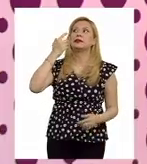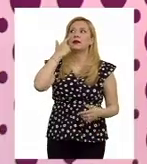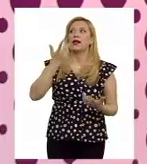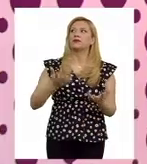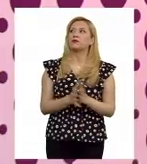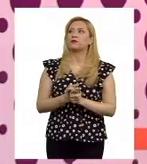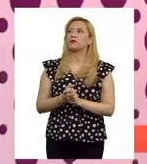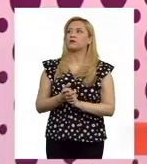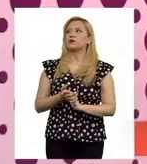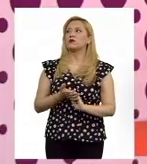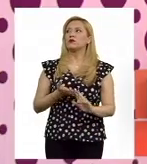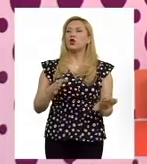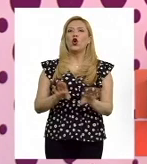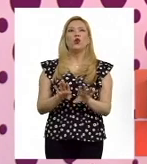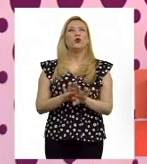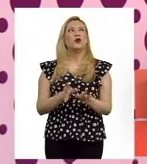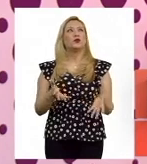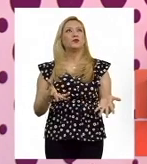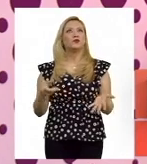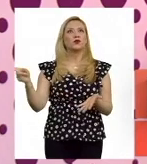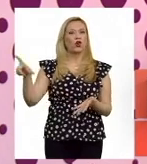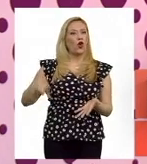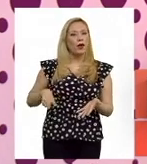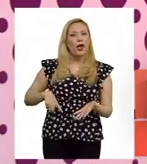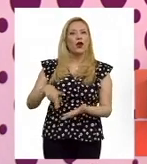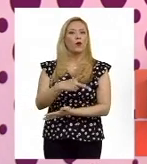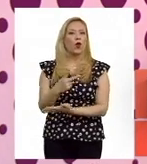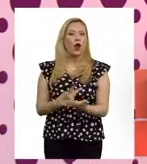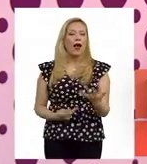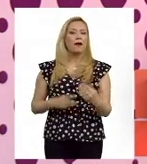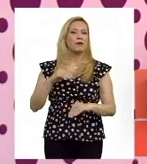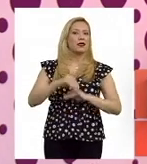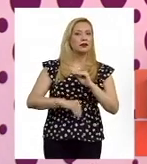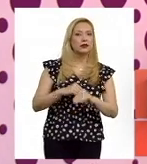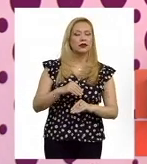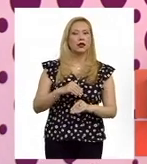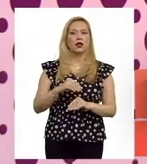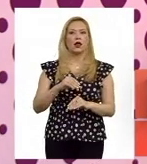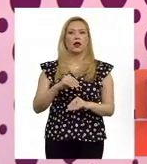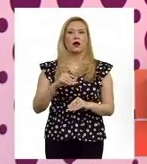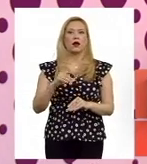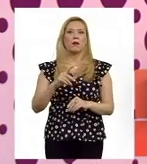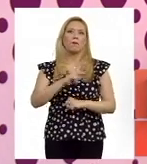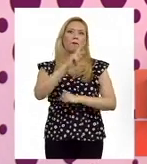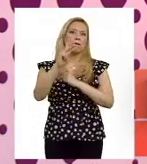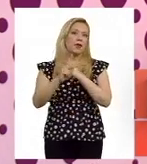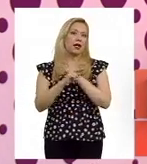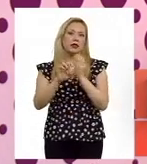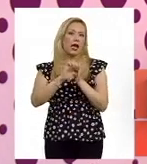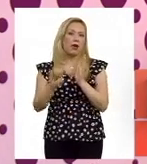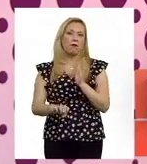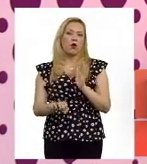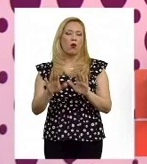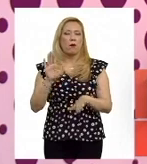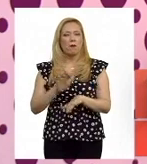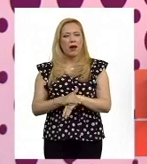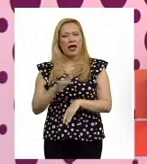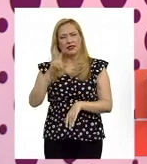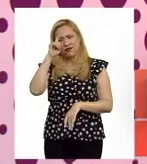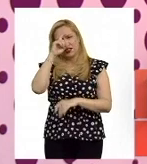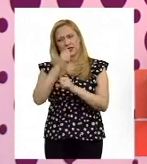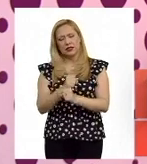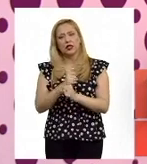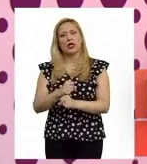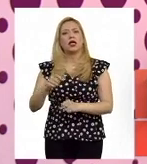los modelos de desarrollo que se han adoptado en países en desarrollo, como Centroamérica o México